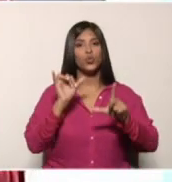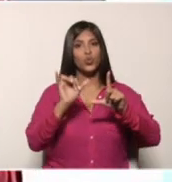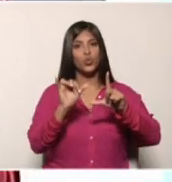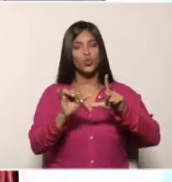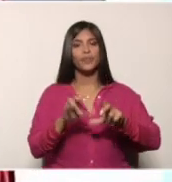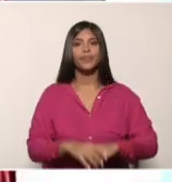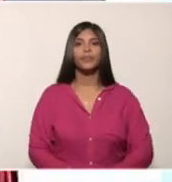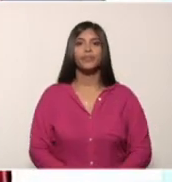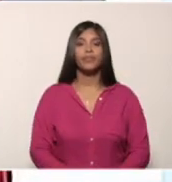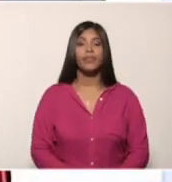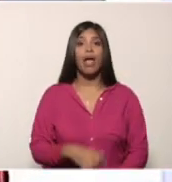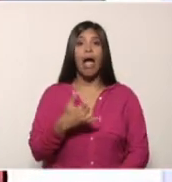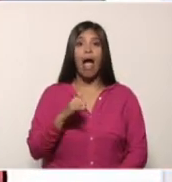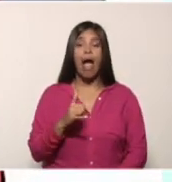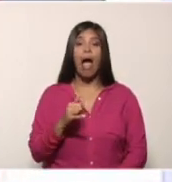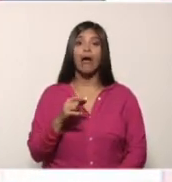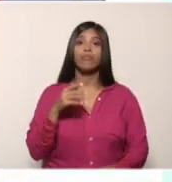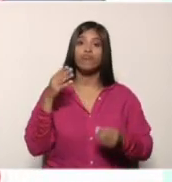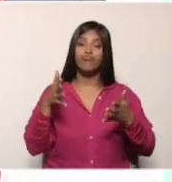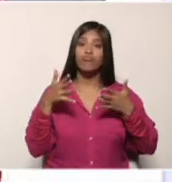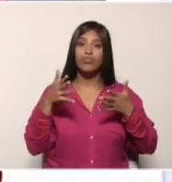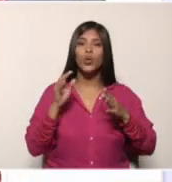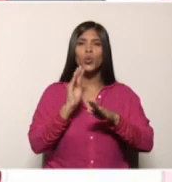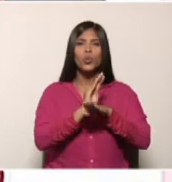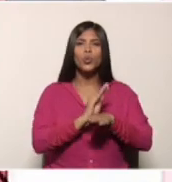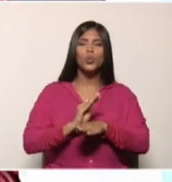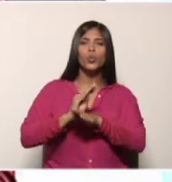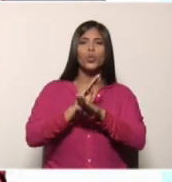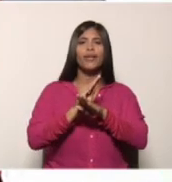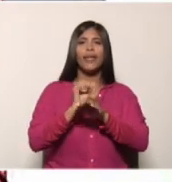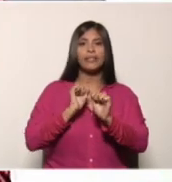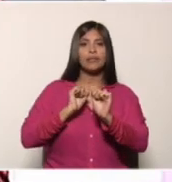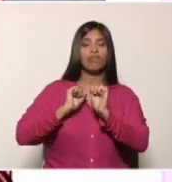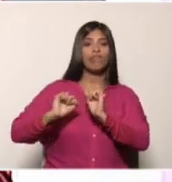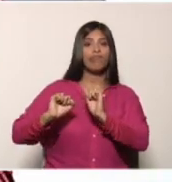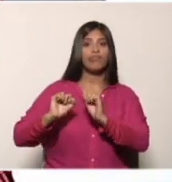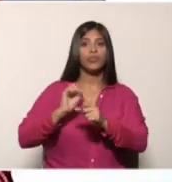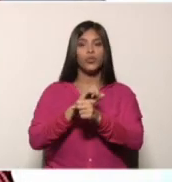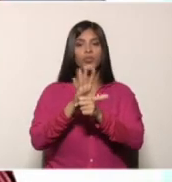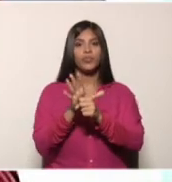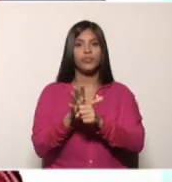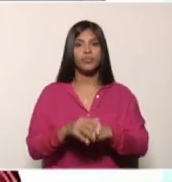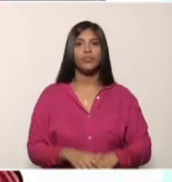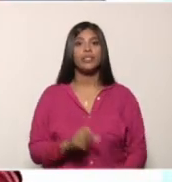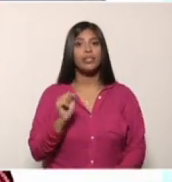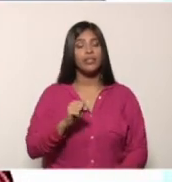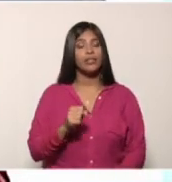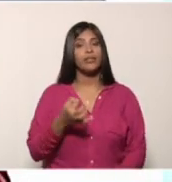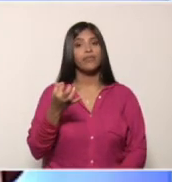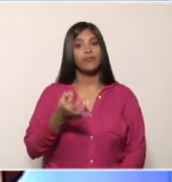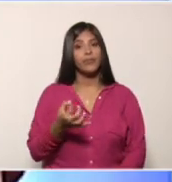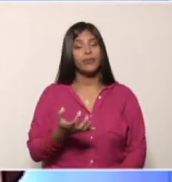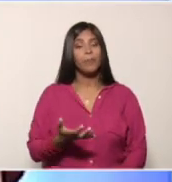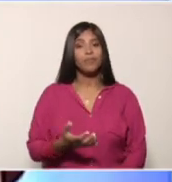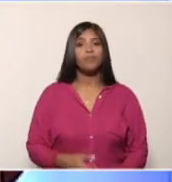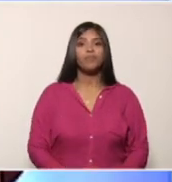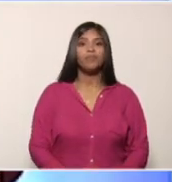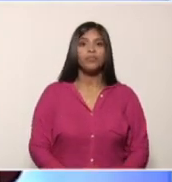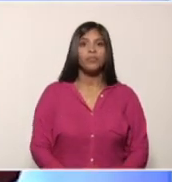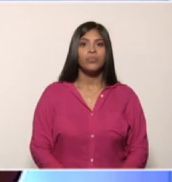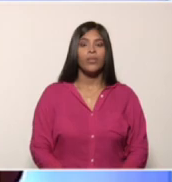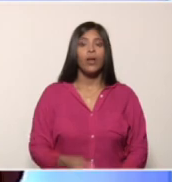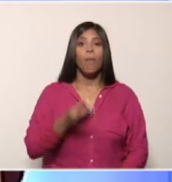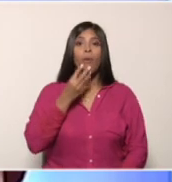recomendaciones, profe, que no podemos dejar a un lado a propósito de esa protección y prevención del COVID-19. Bueno, sí, por supuesto. Para